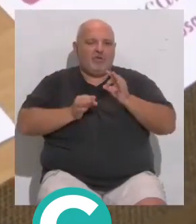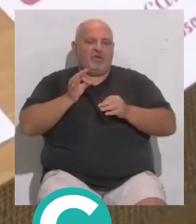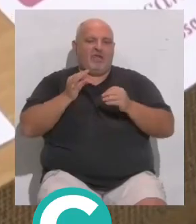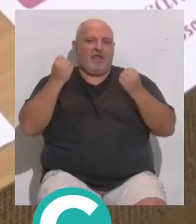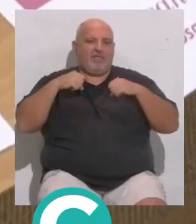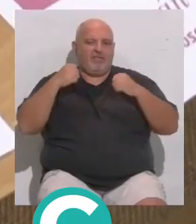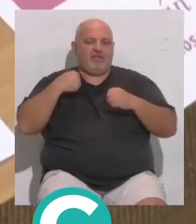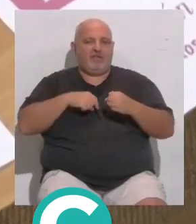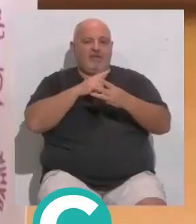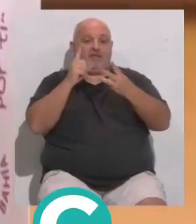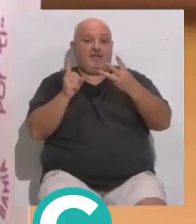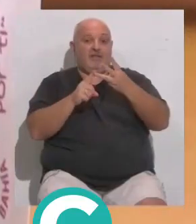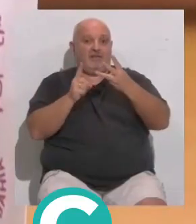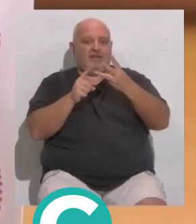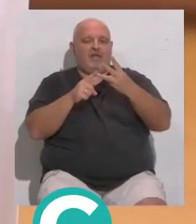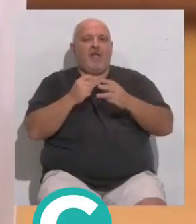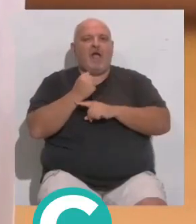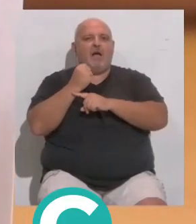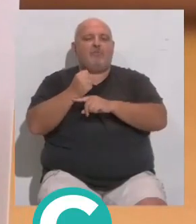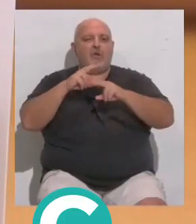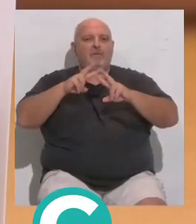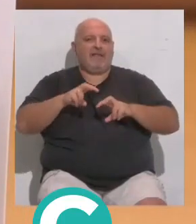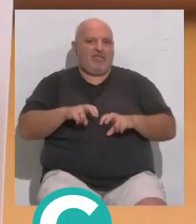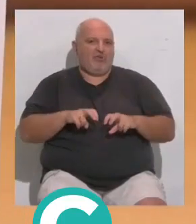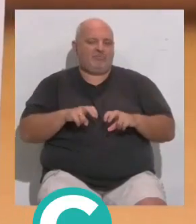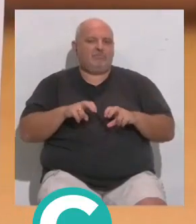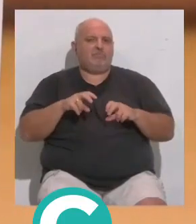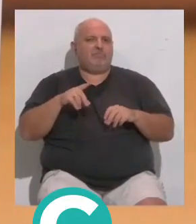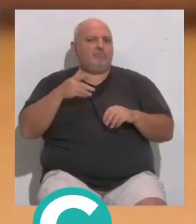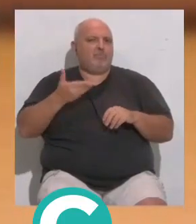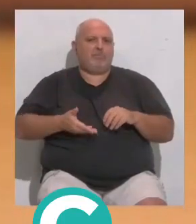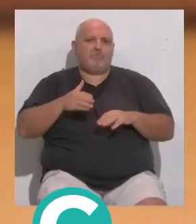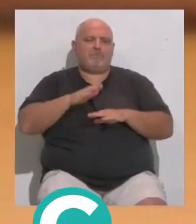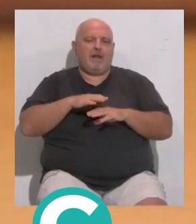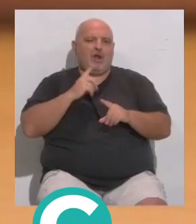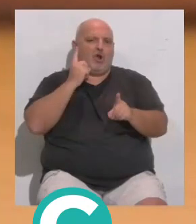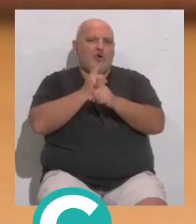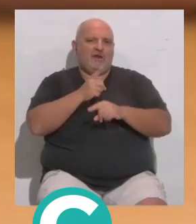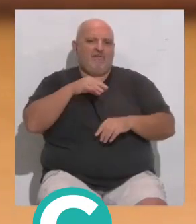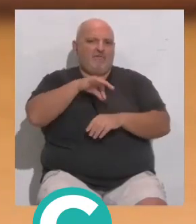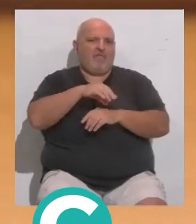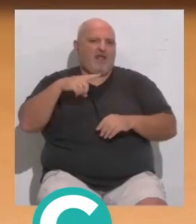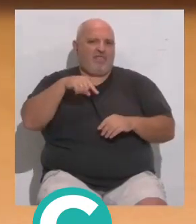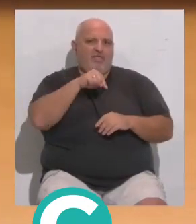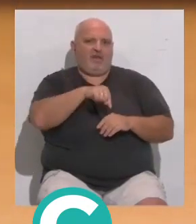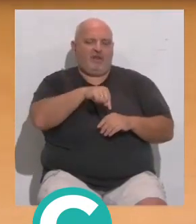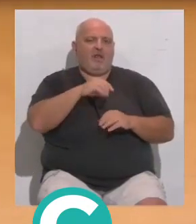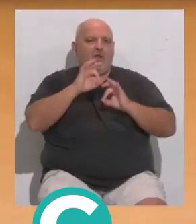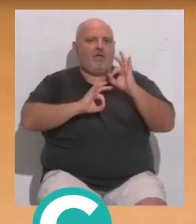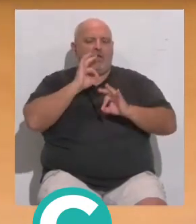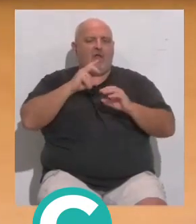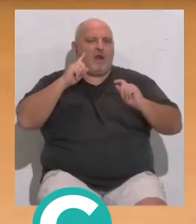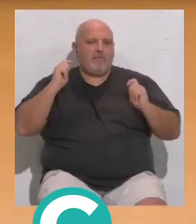del ejercicio. Y la tercera, la de apoyo a la investigación, un elemento vital para combatir la enfermedad y para lo que se